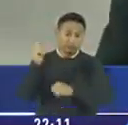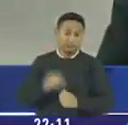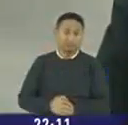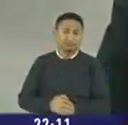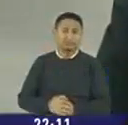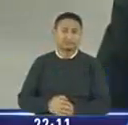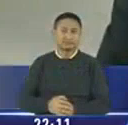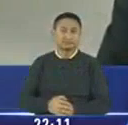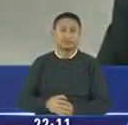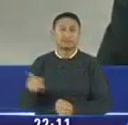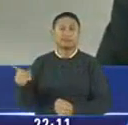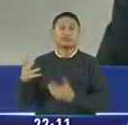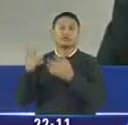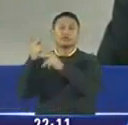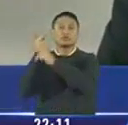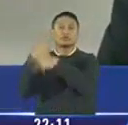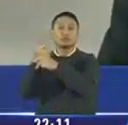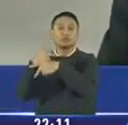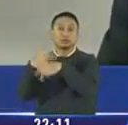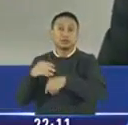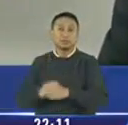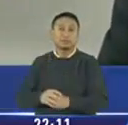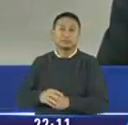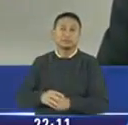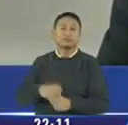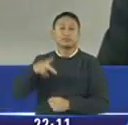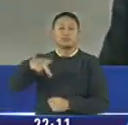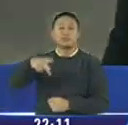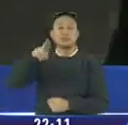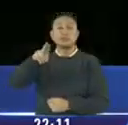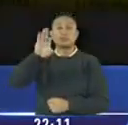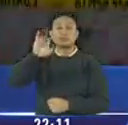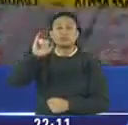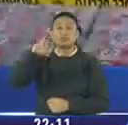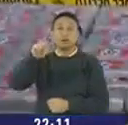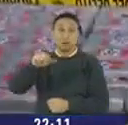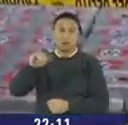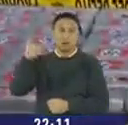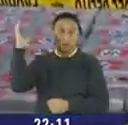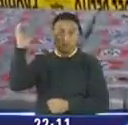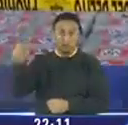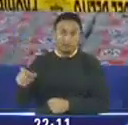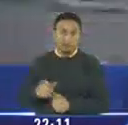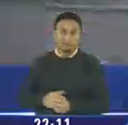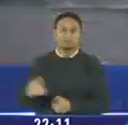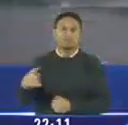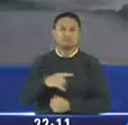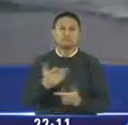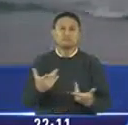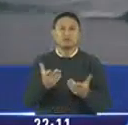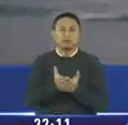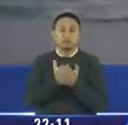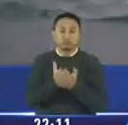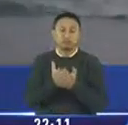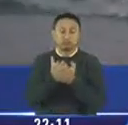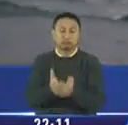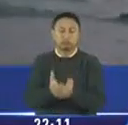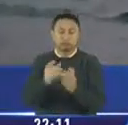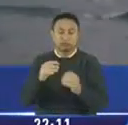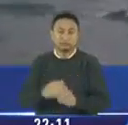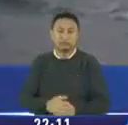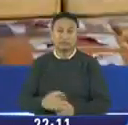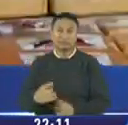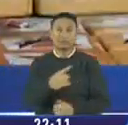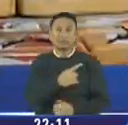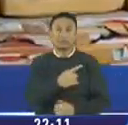las zonas de producción ubicadas en el departamento de Putumayo, Colombia. La droga pretendía ser enviada vía marítima a través de